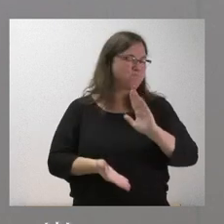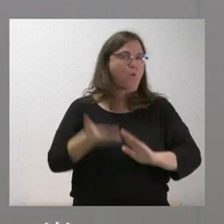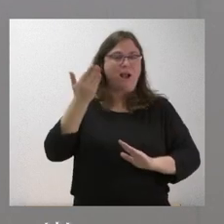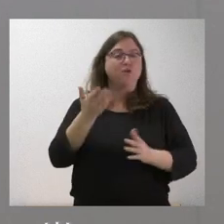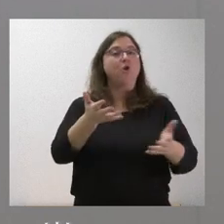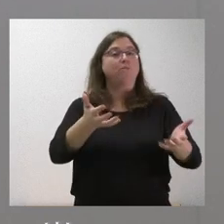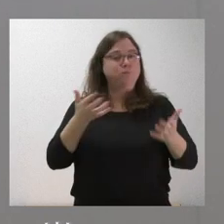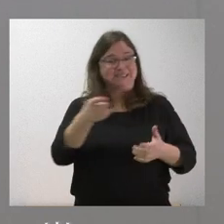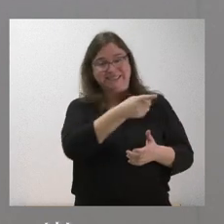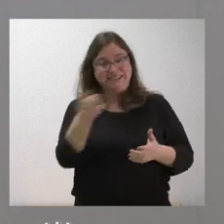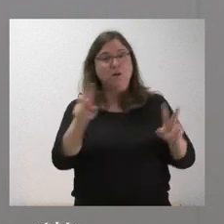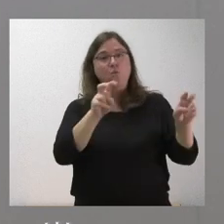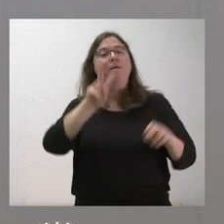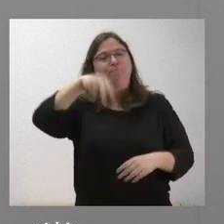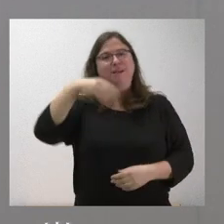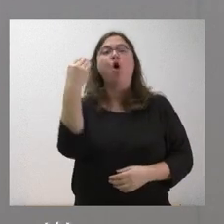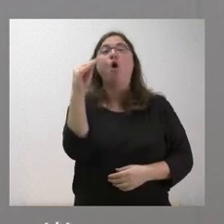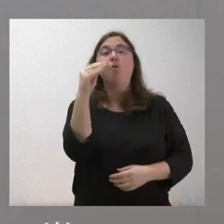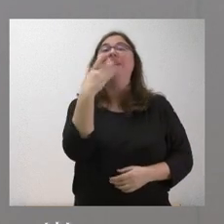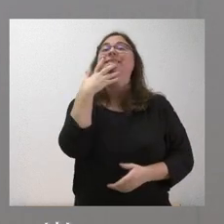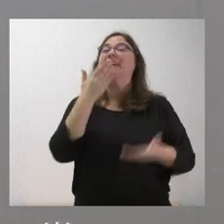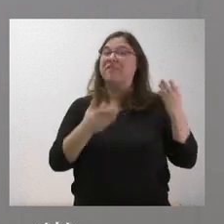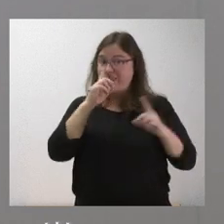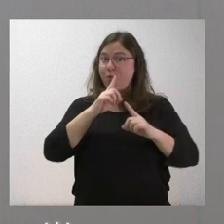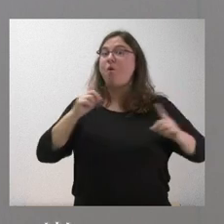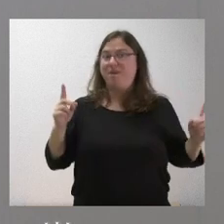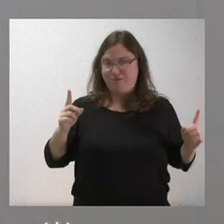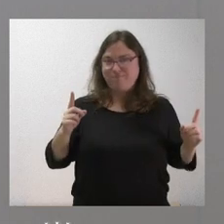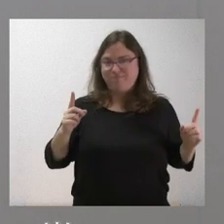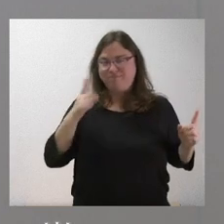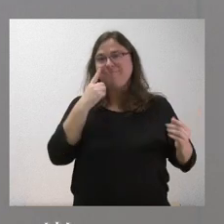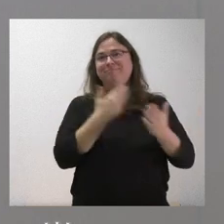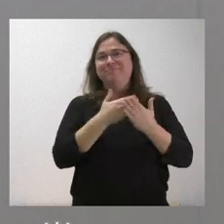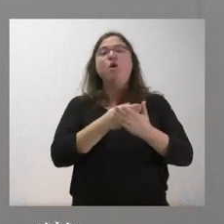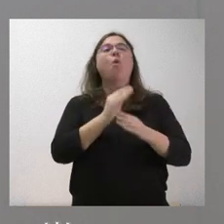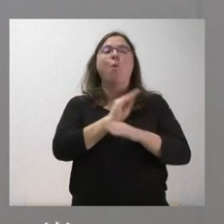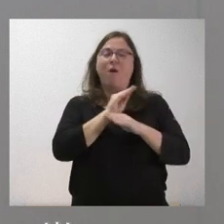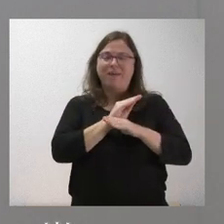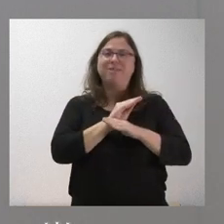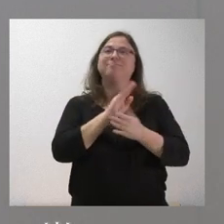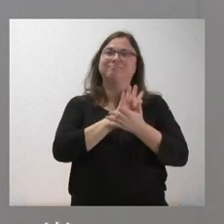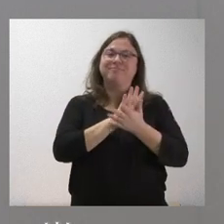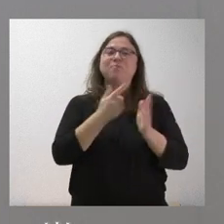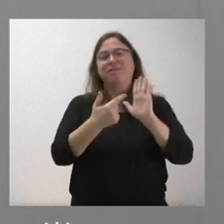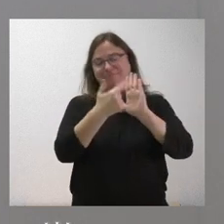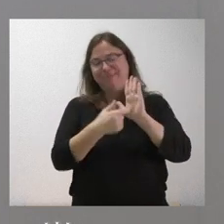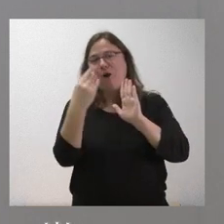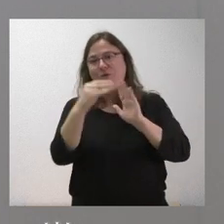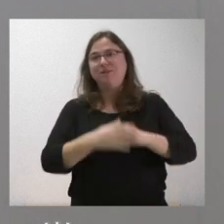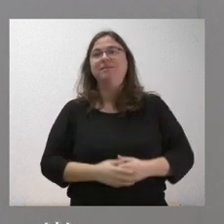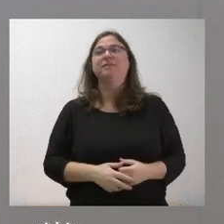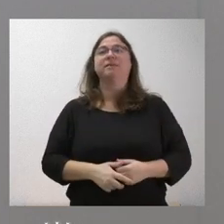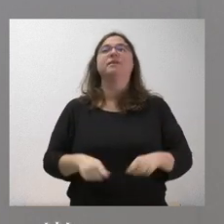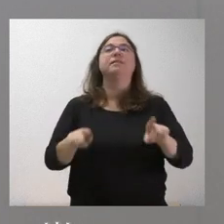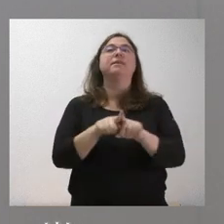beneficiarios de estas nuevas ayudas son jóvenes cuando hagamos balance del primer año tendré Especial cuidado en que tambén podo para mujeres si se